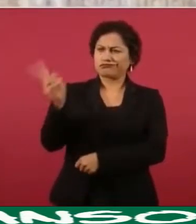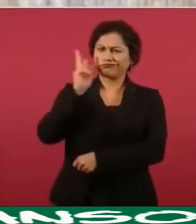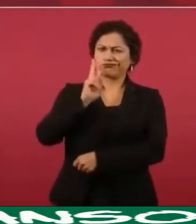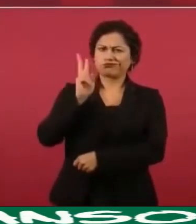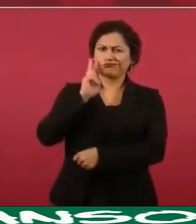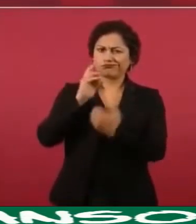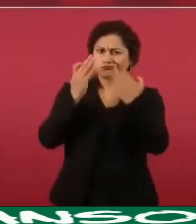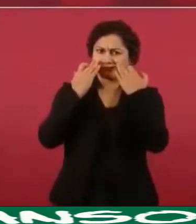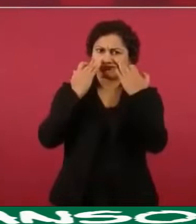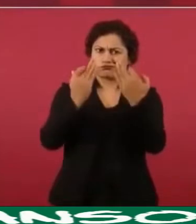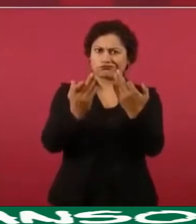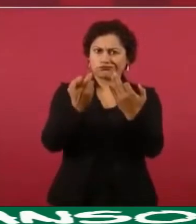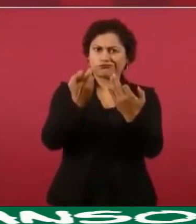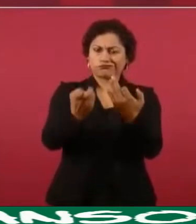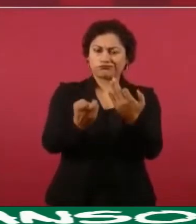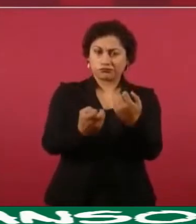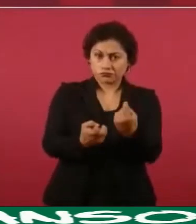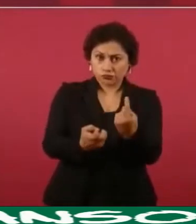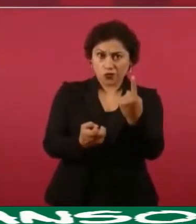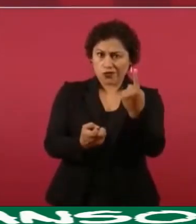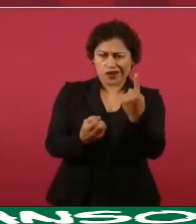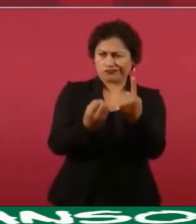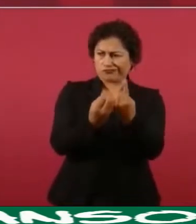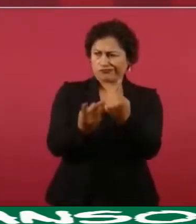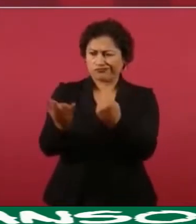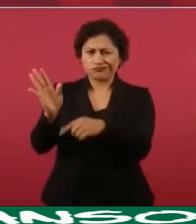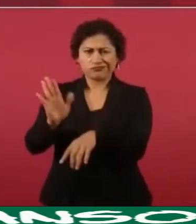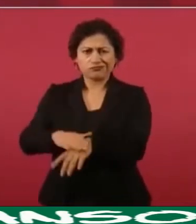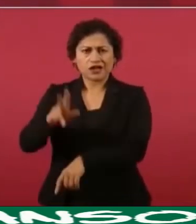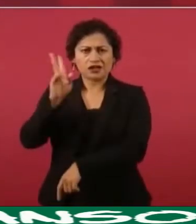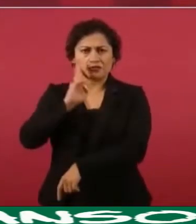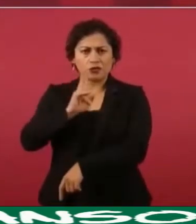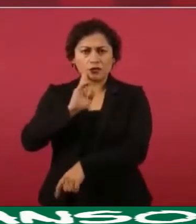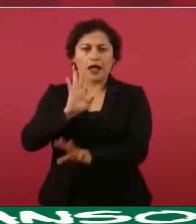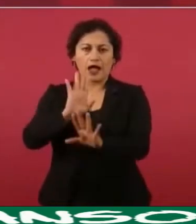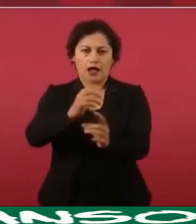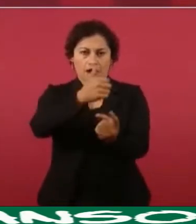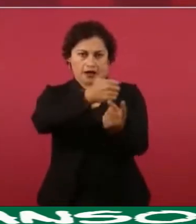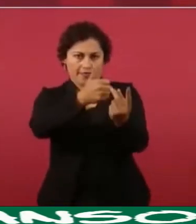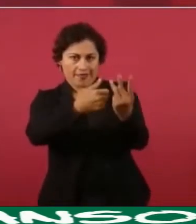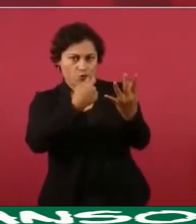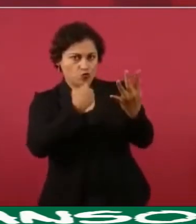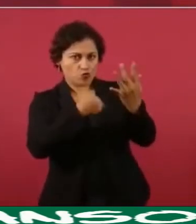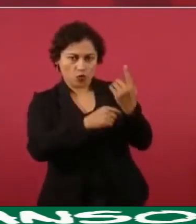Hay más de una prueba. En cada caso,